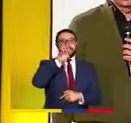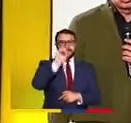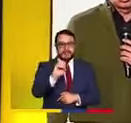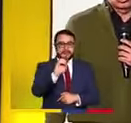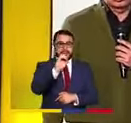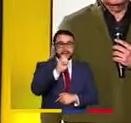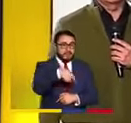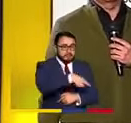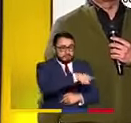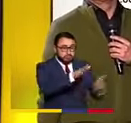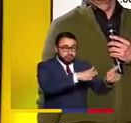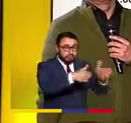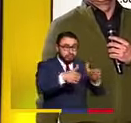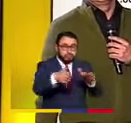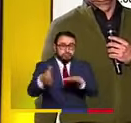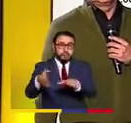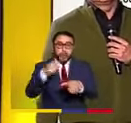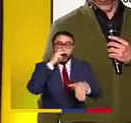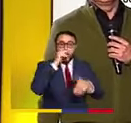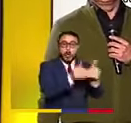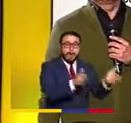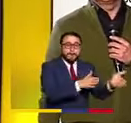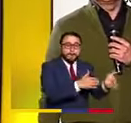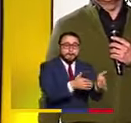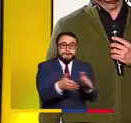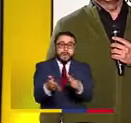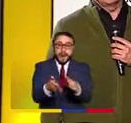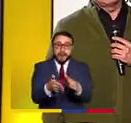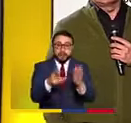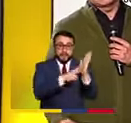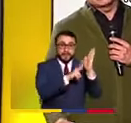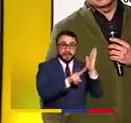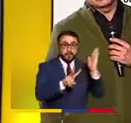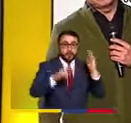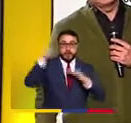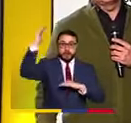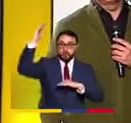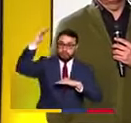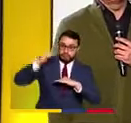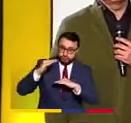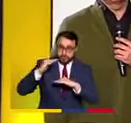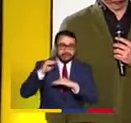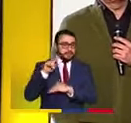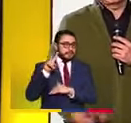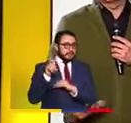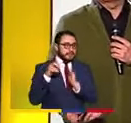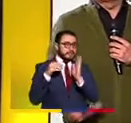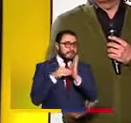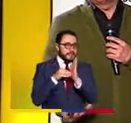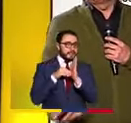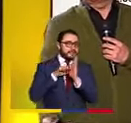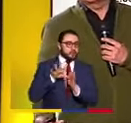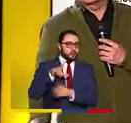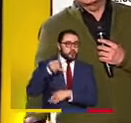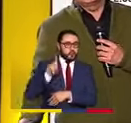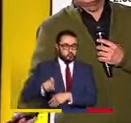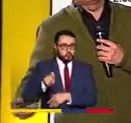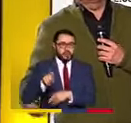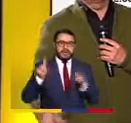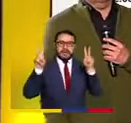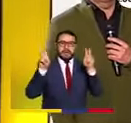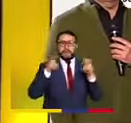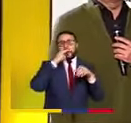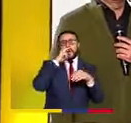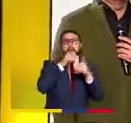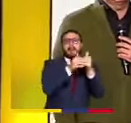8.360 casos del 2022, bajamos a 7.056 casos de muerte de